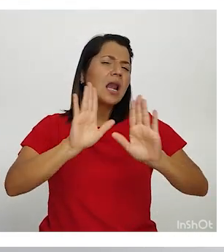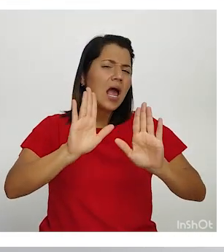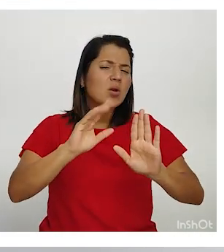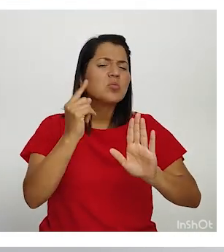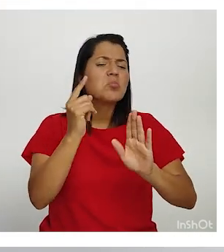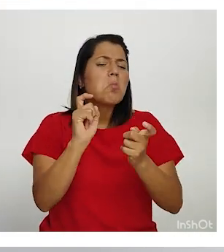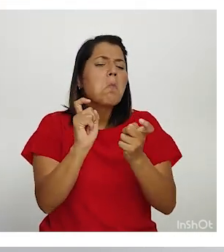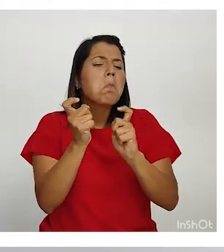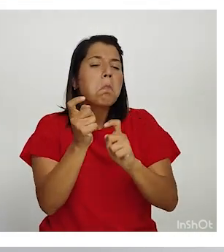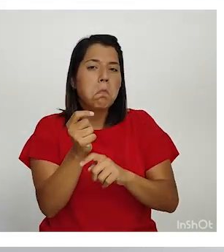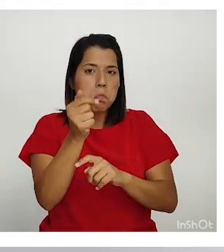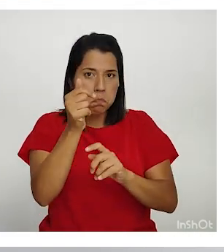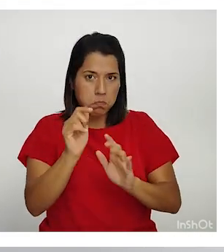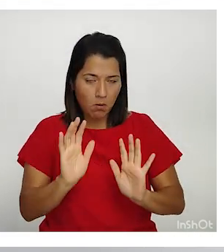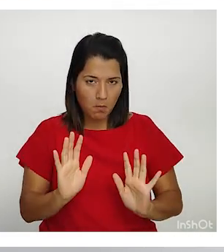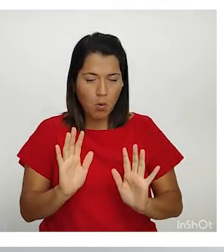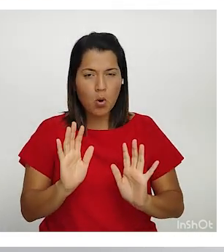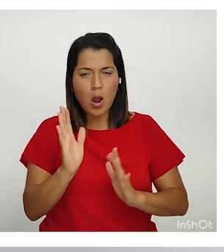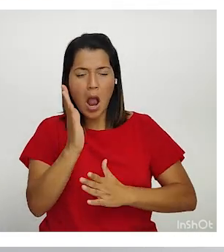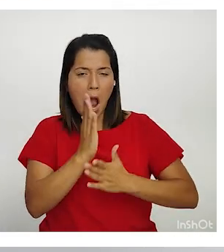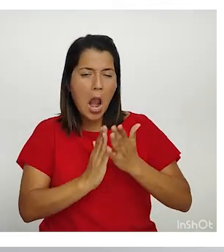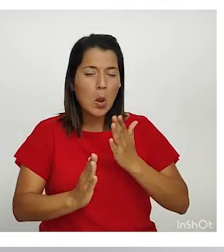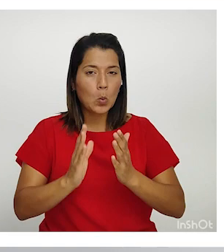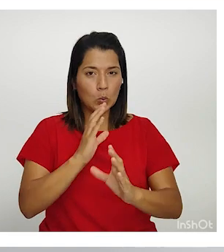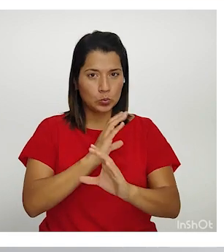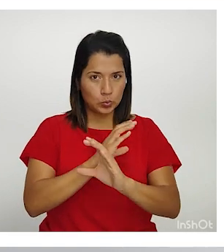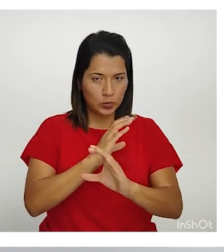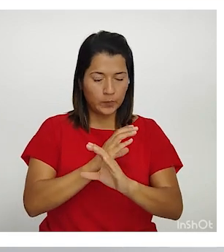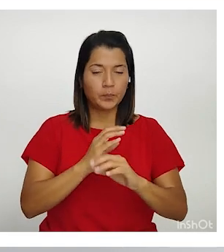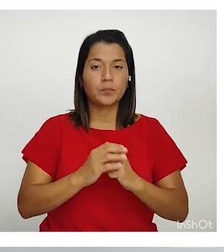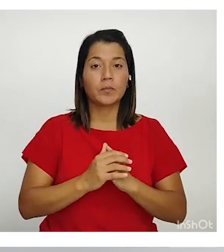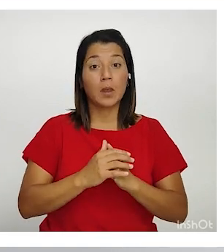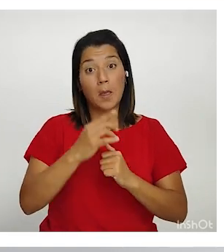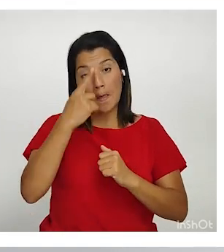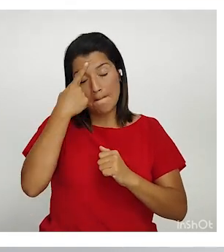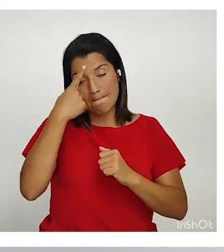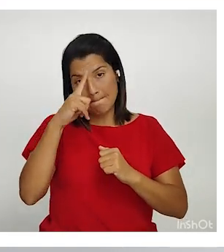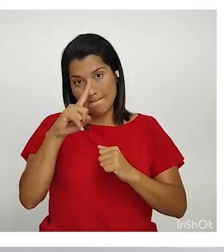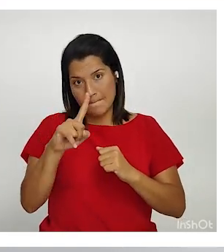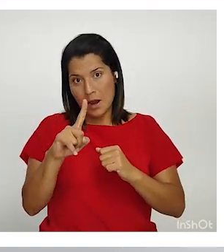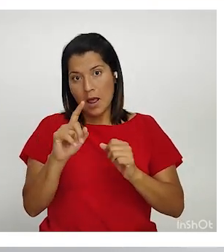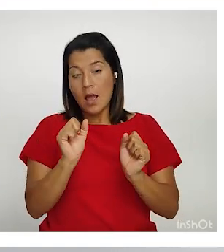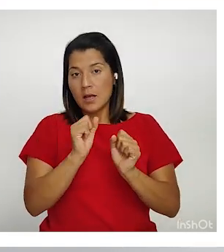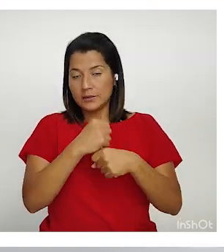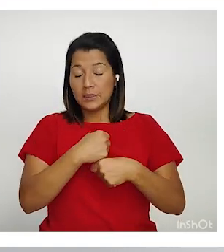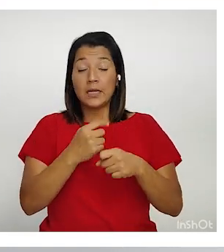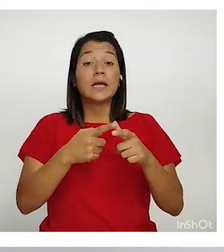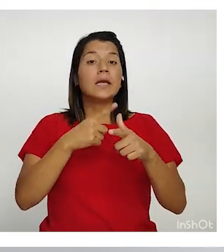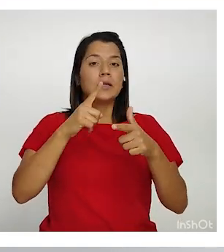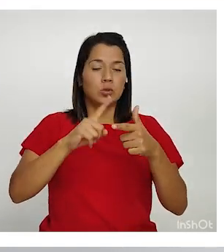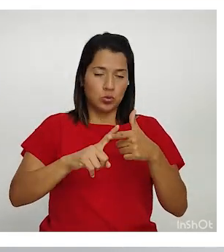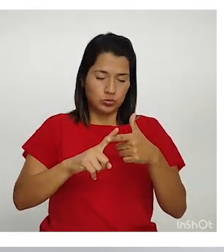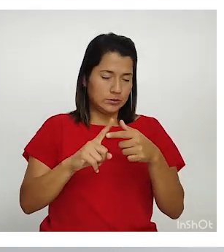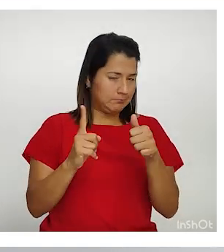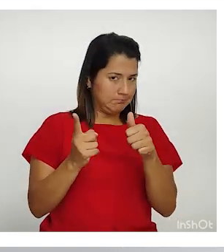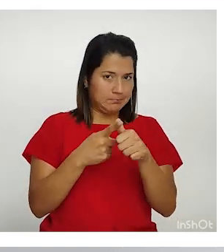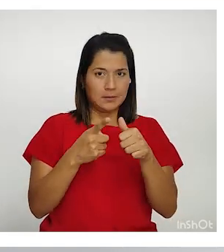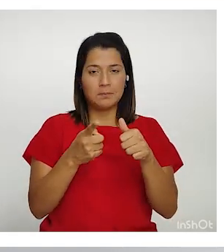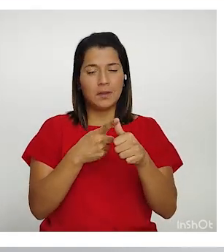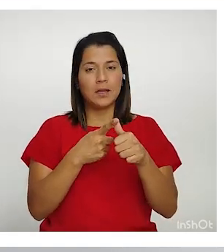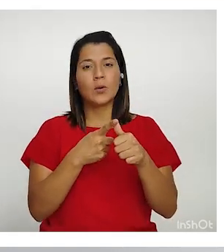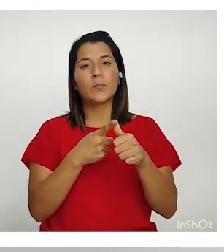y también evolucionan ciertas medidas para aplicar. Entonces, tenemos desde lo